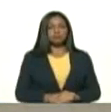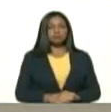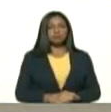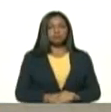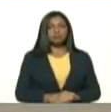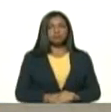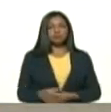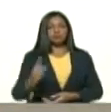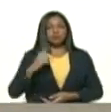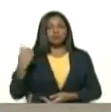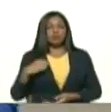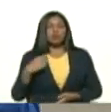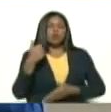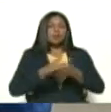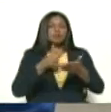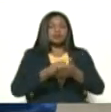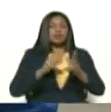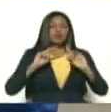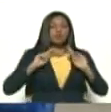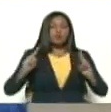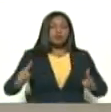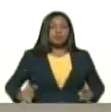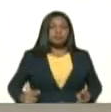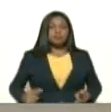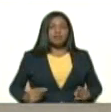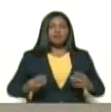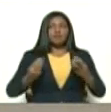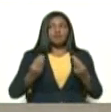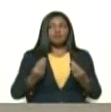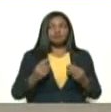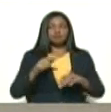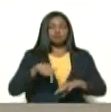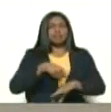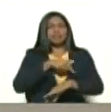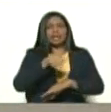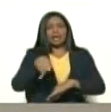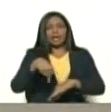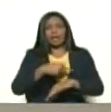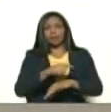Toda una batalla donde la humanidad va a estar bastante tiempo.